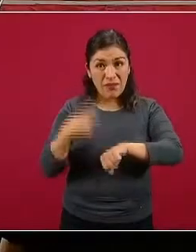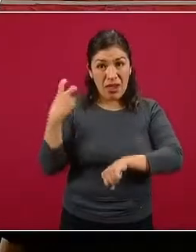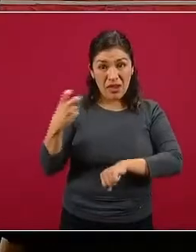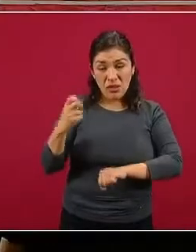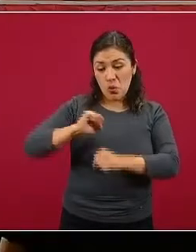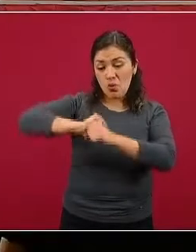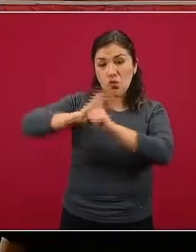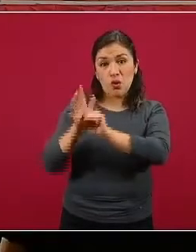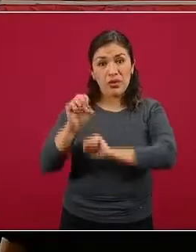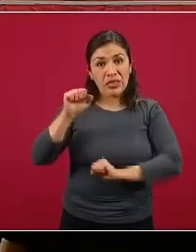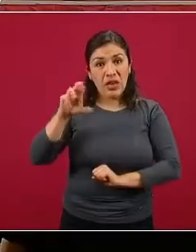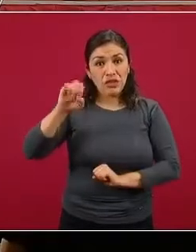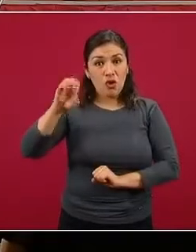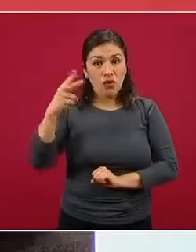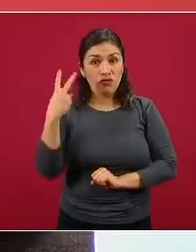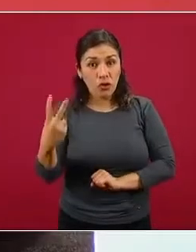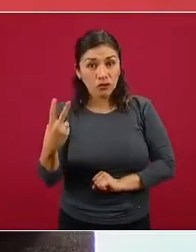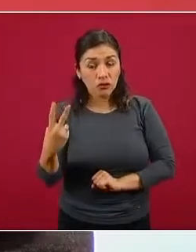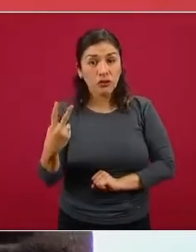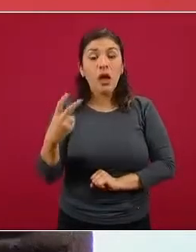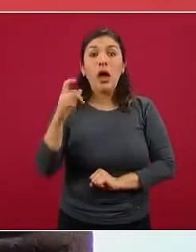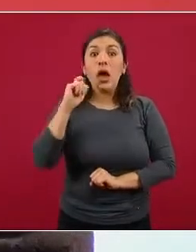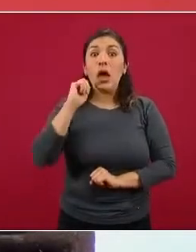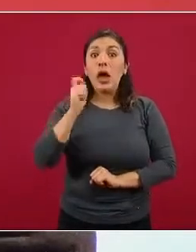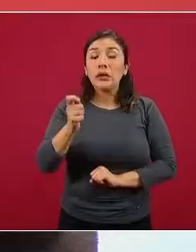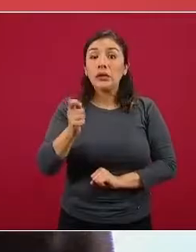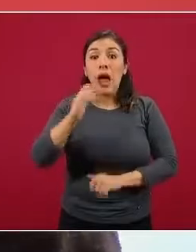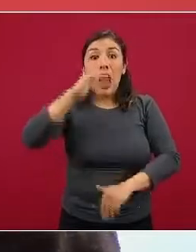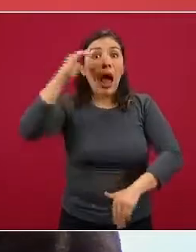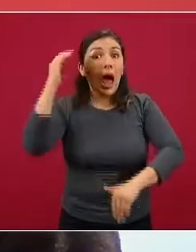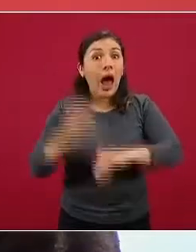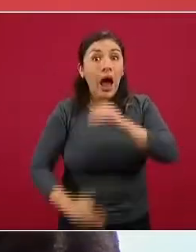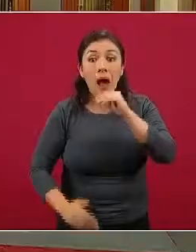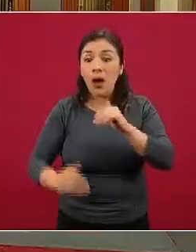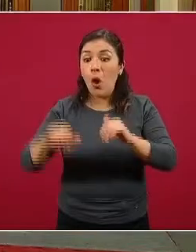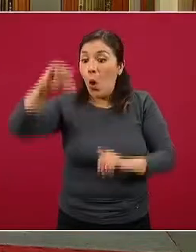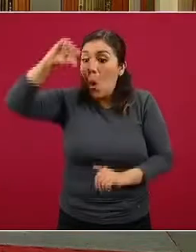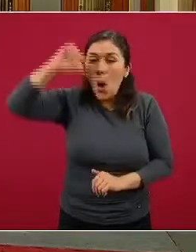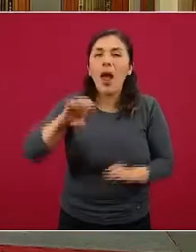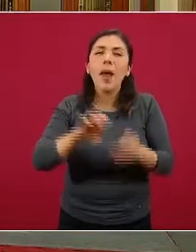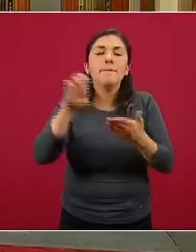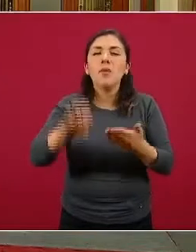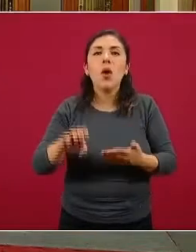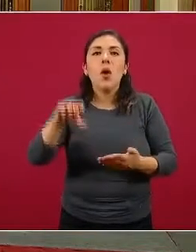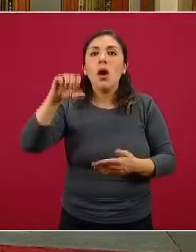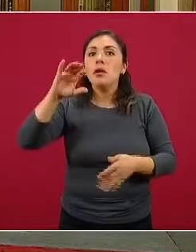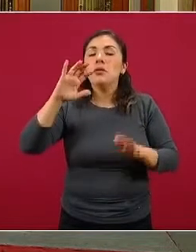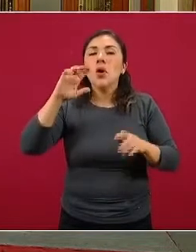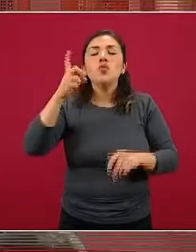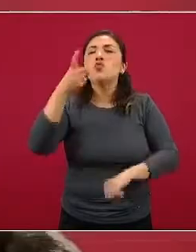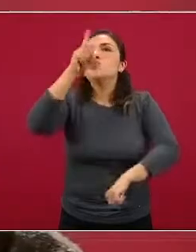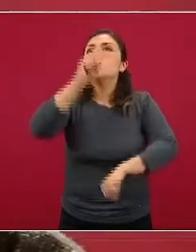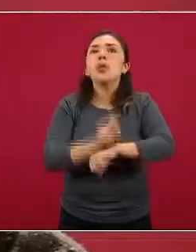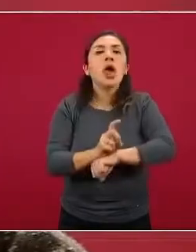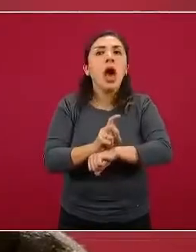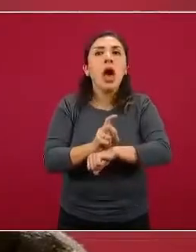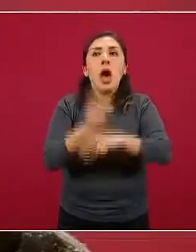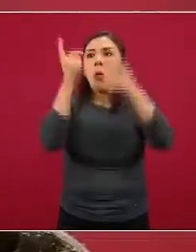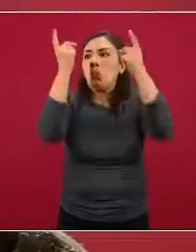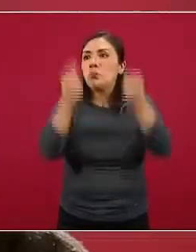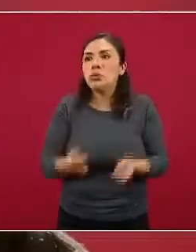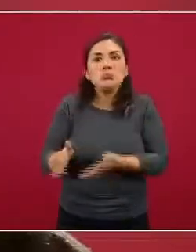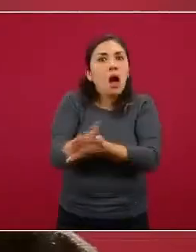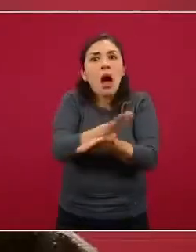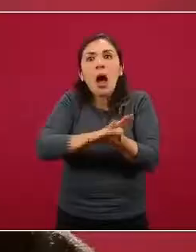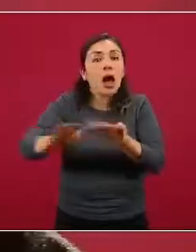por coronavirus SARS-CoV-2, no va a acabar abruptamente. Es decir, no es de que un momento ya termine